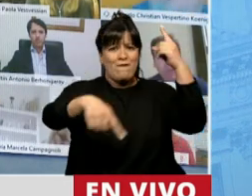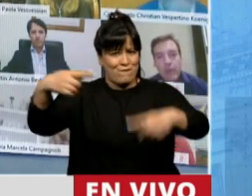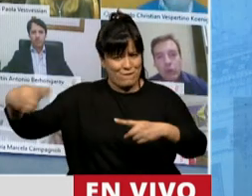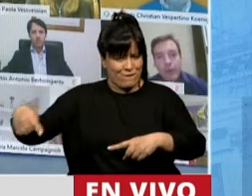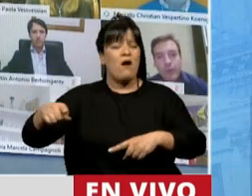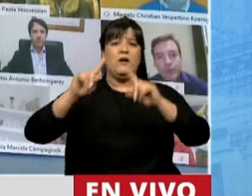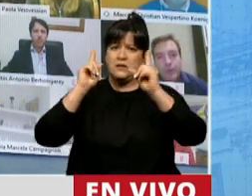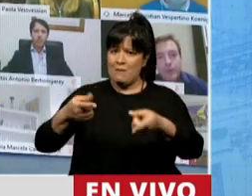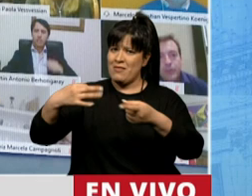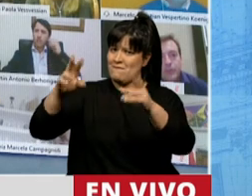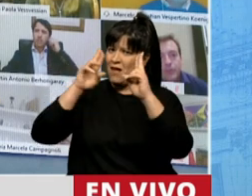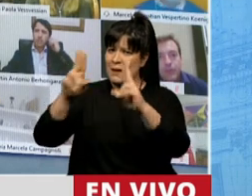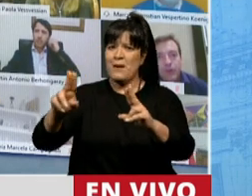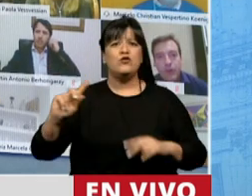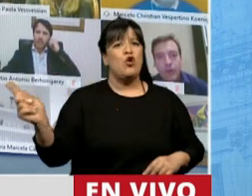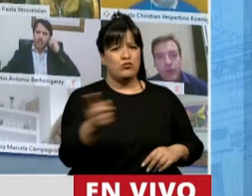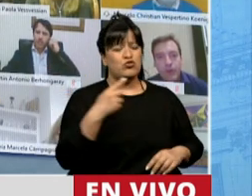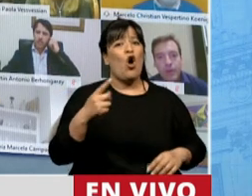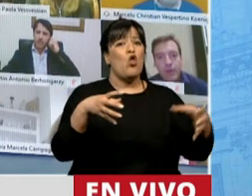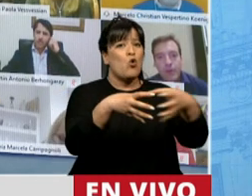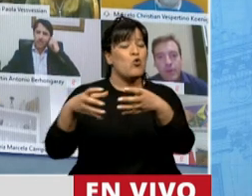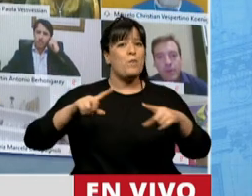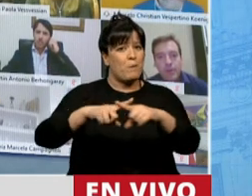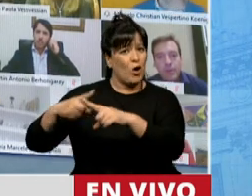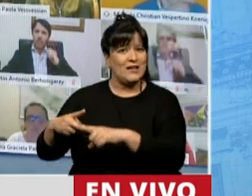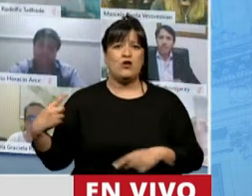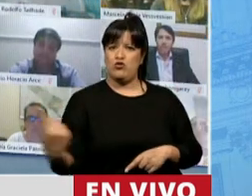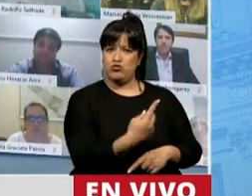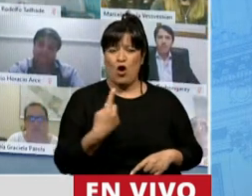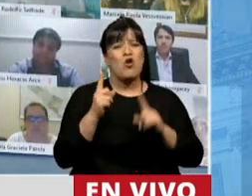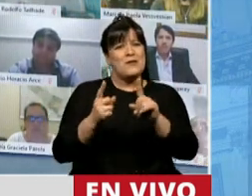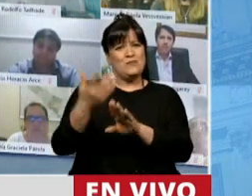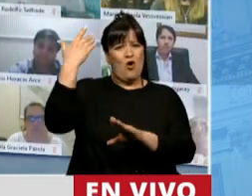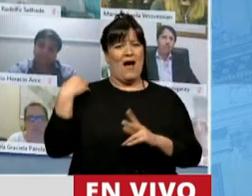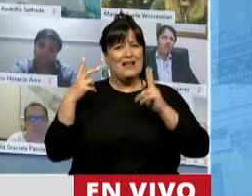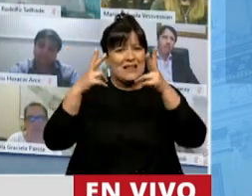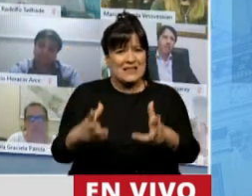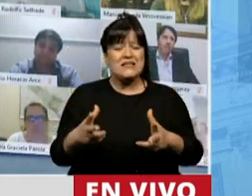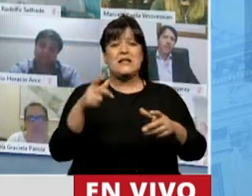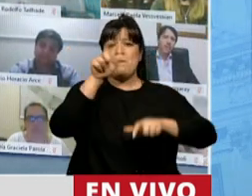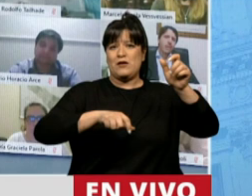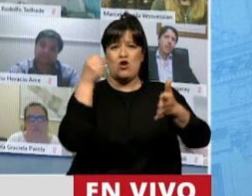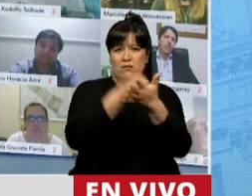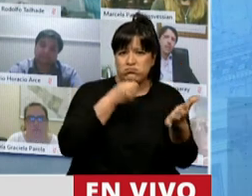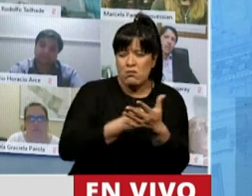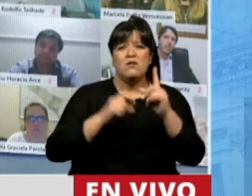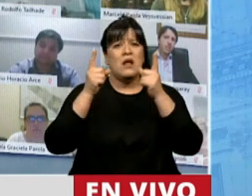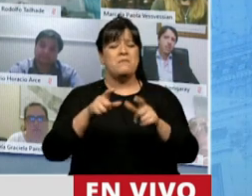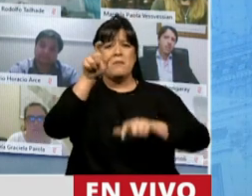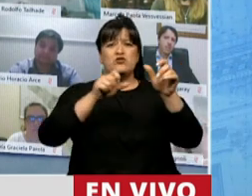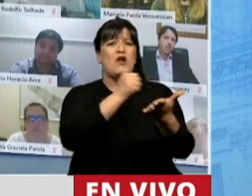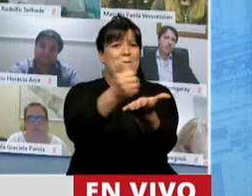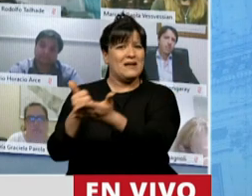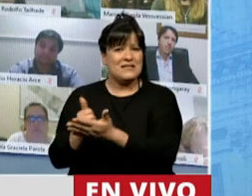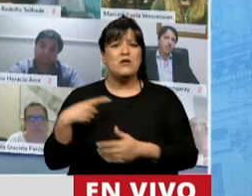Argentina que compete a todas las fuerzas políticas a todos como decíamos al principio las organizaciones que militan y los que participan porque